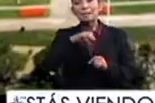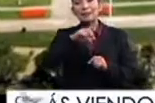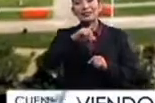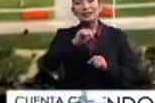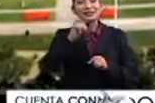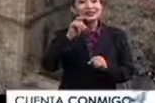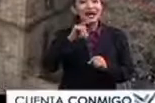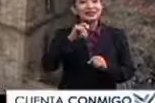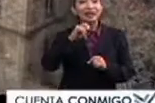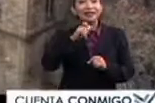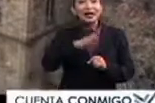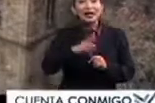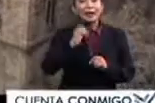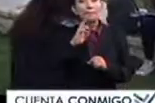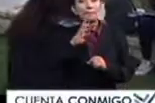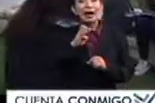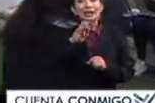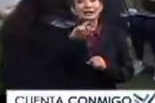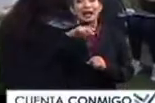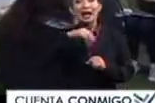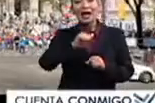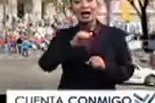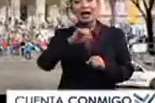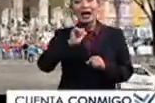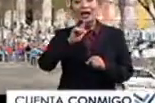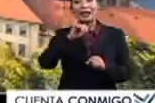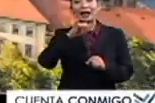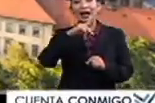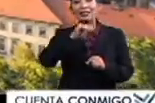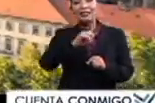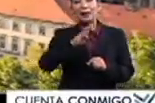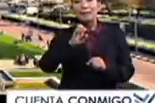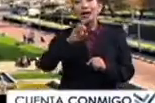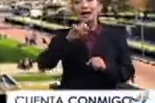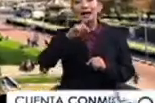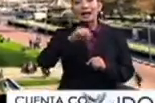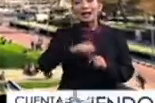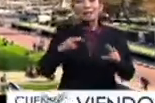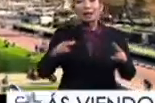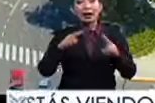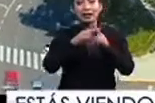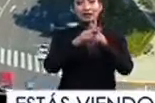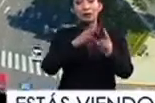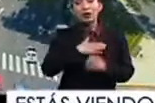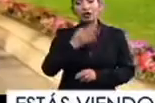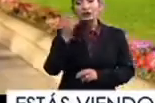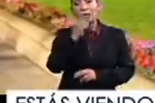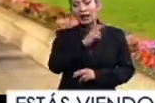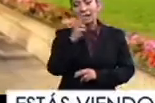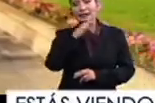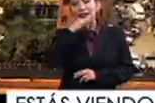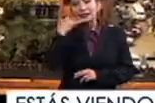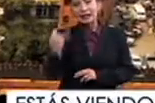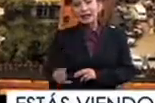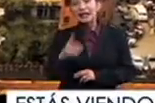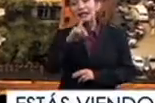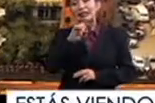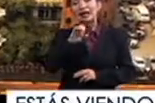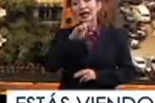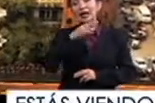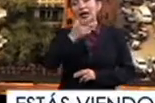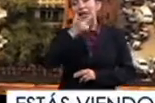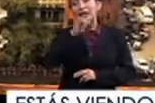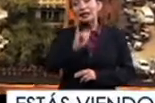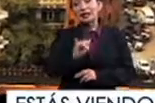en Santander, Barcelona, Alicante, Viena, Berlín, París, Buenos Aires, Chile y Delhi,